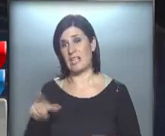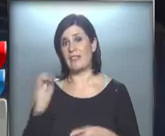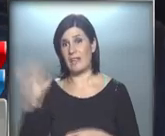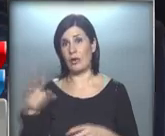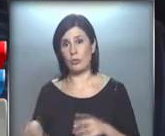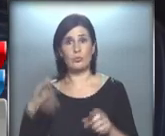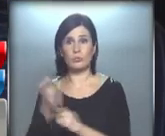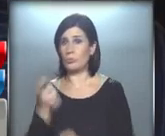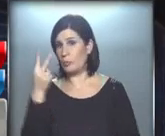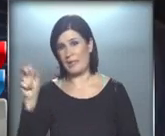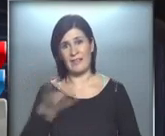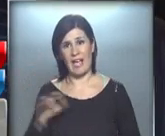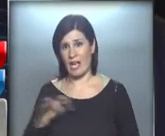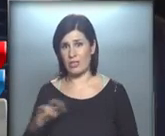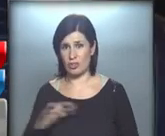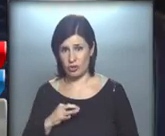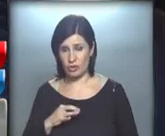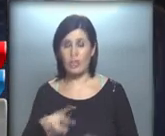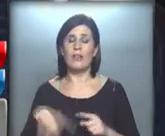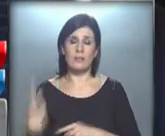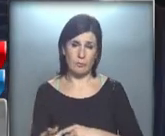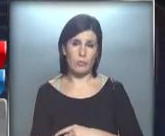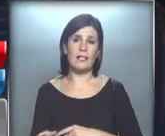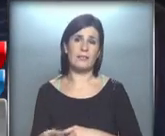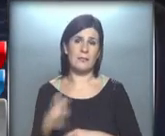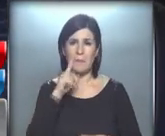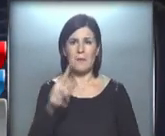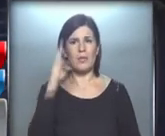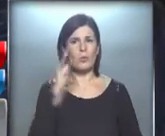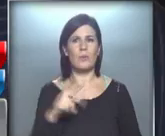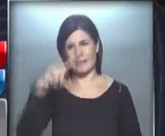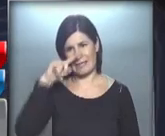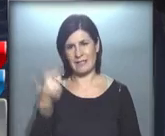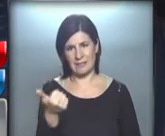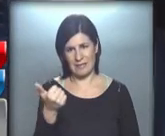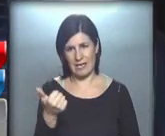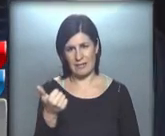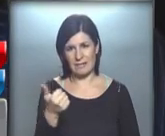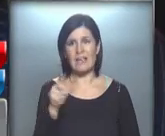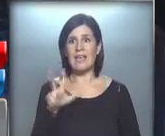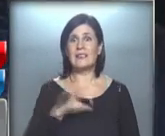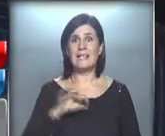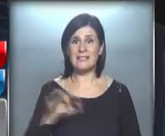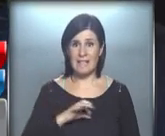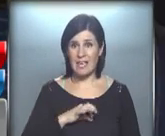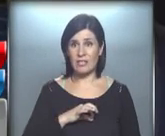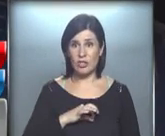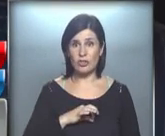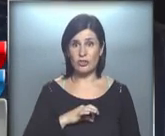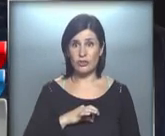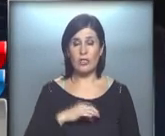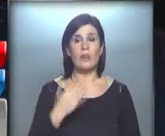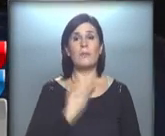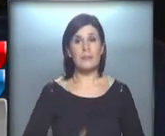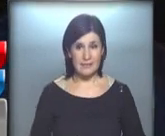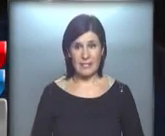20 años. Luego fue desde 1976, durante tres años, hasta 1979,